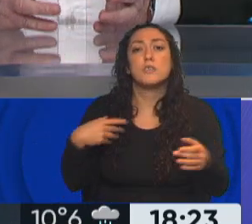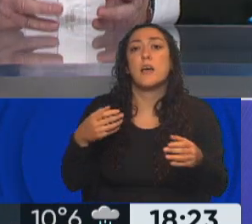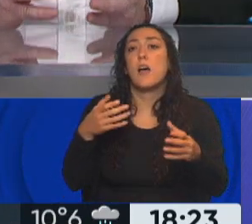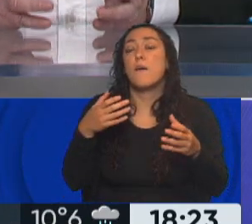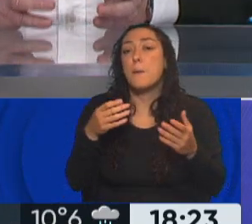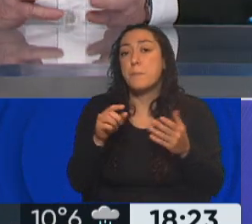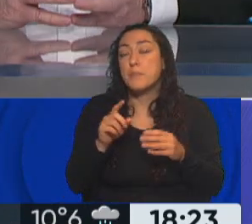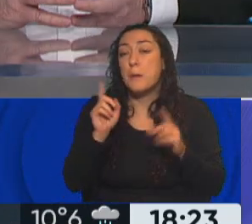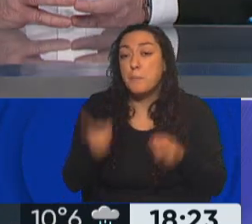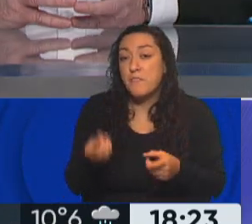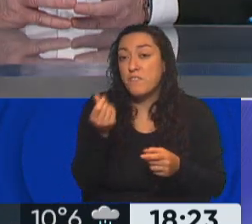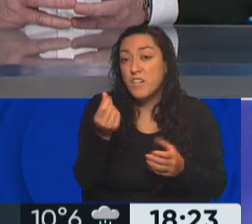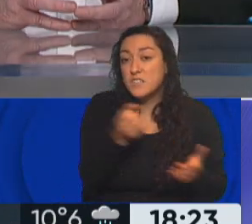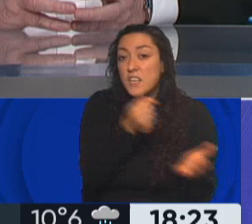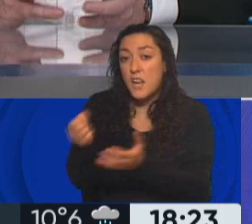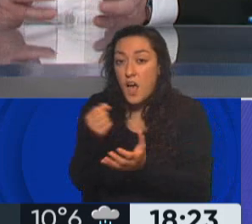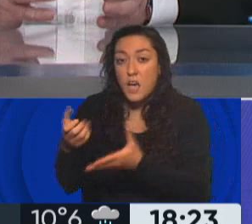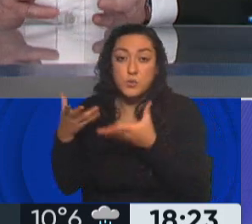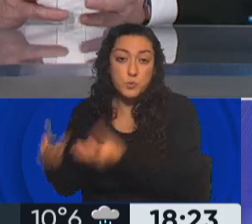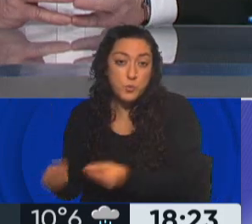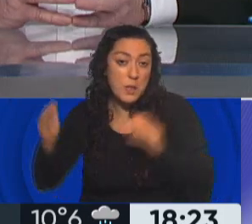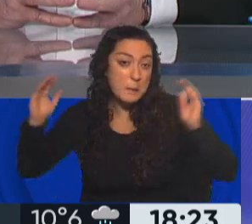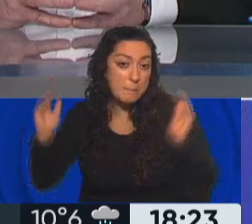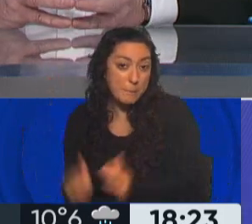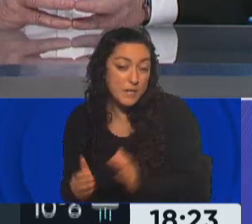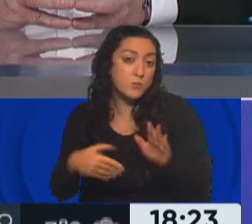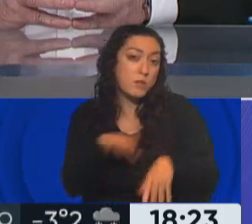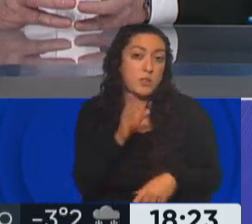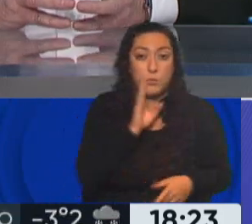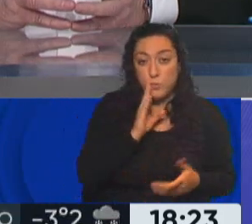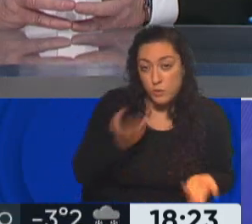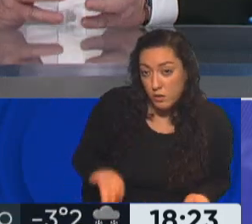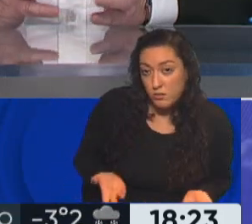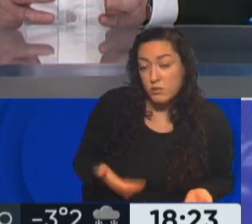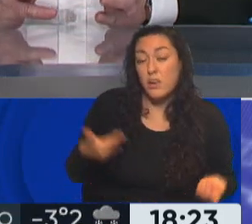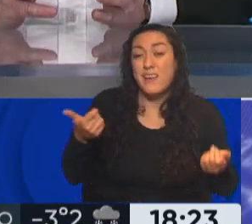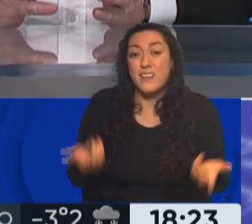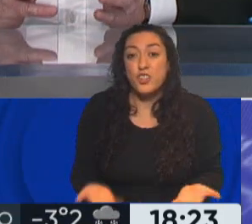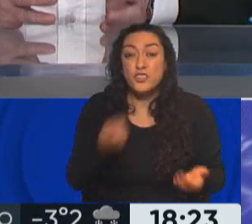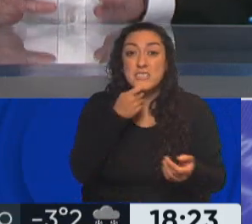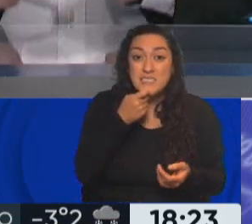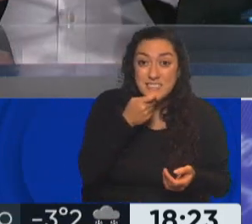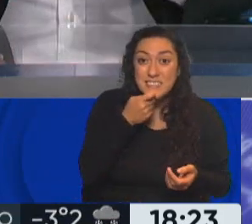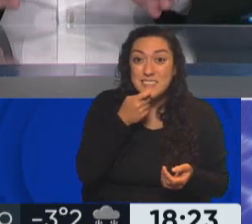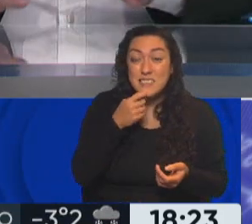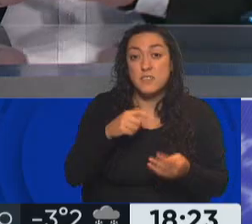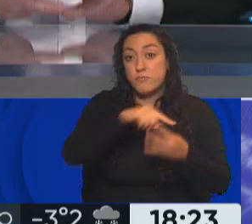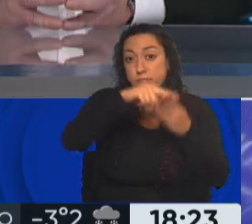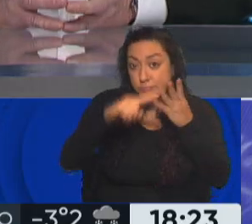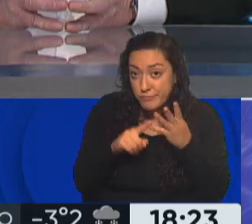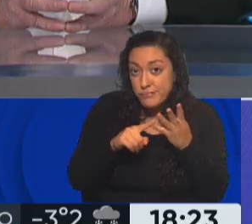financiera y de capacidades por parte de Occidente, particularmente de los Estados Unidos. De manera que sin esta posibilidad, sin